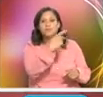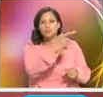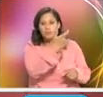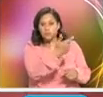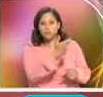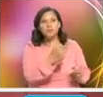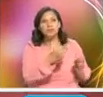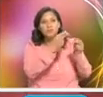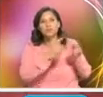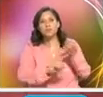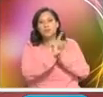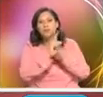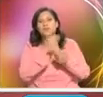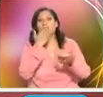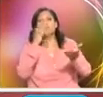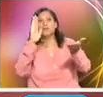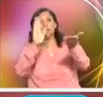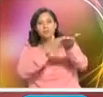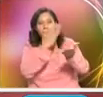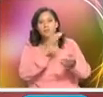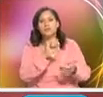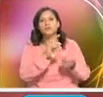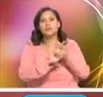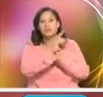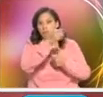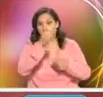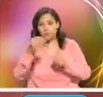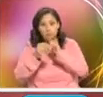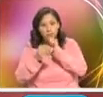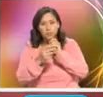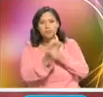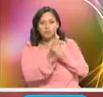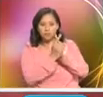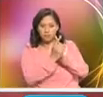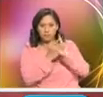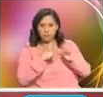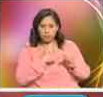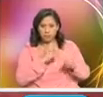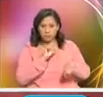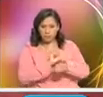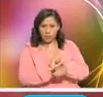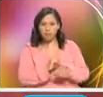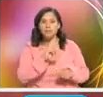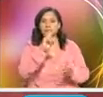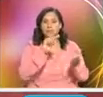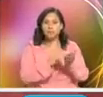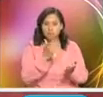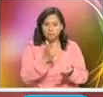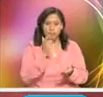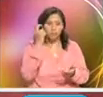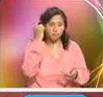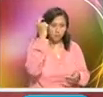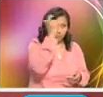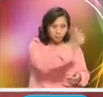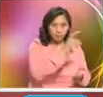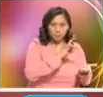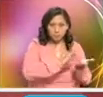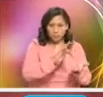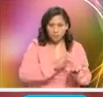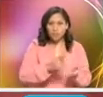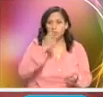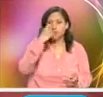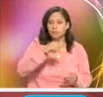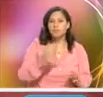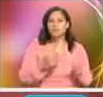Si tienes un problema de clausura, tienes un problema de regulación, acude con nosotros, y finalmente son 2,000 pesos de apoyo directo